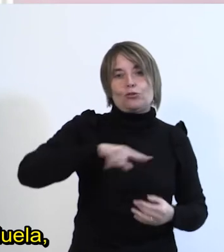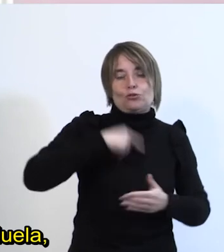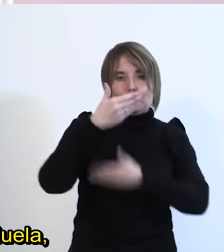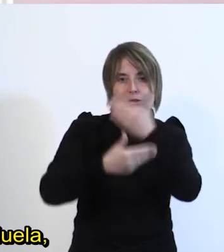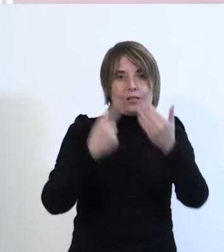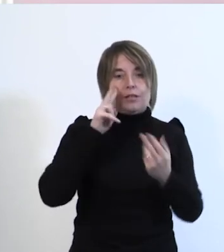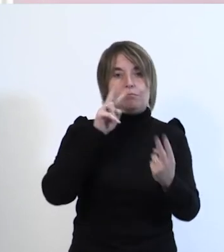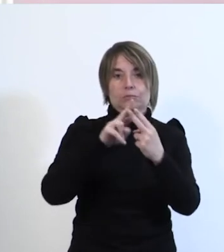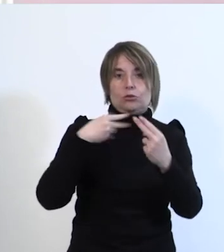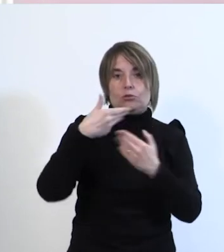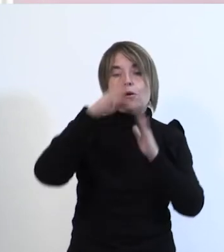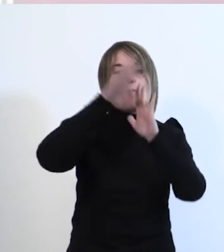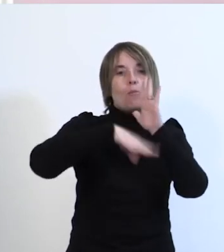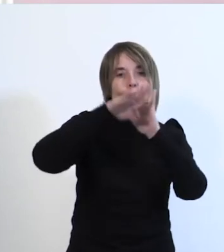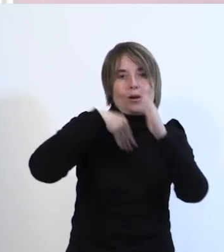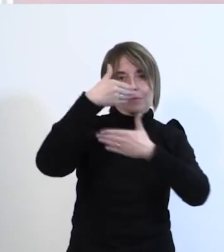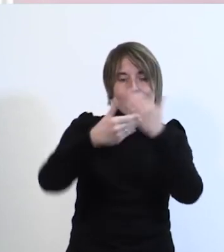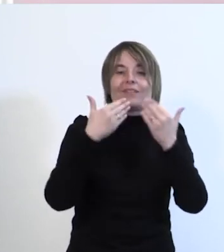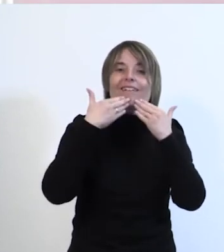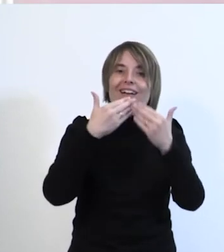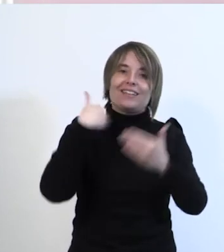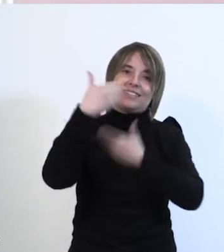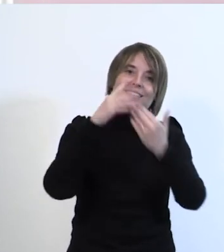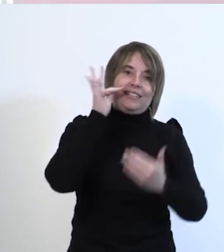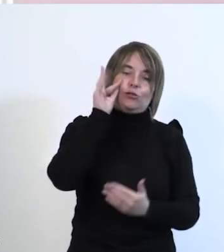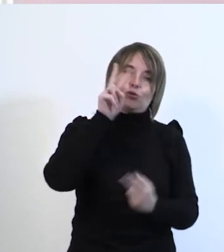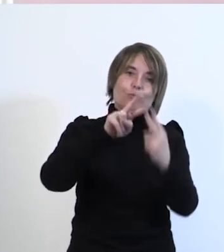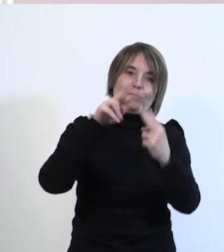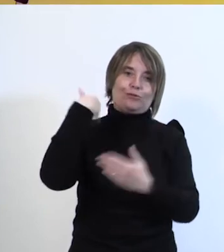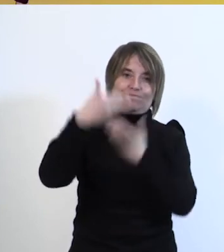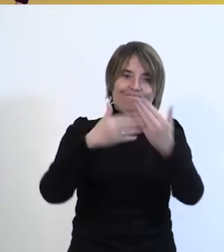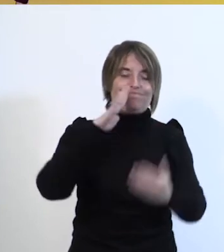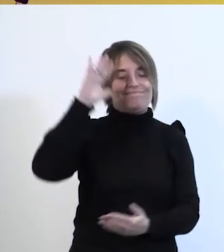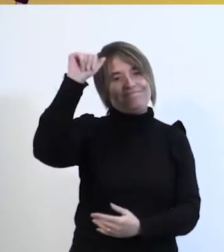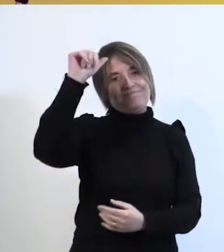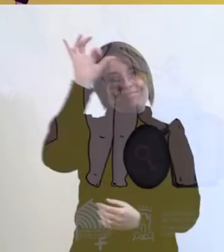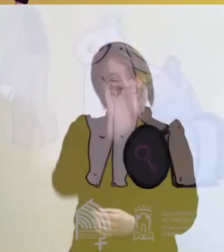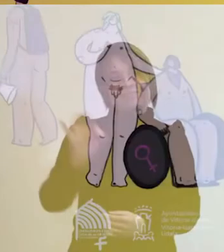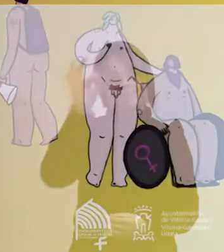egingo duela, eta beraz adiegon, programazioari. Esker mila eta horrengora.